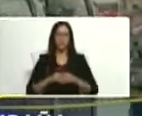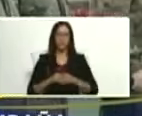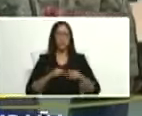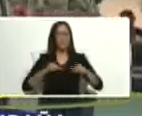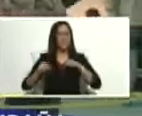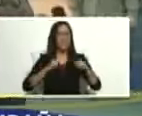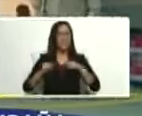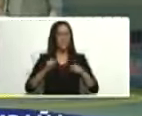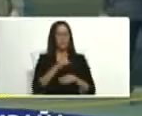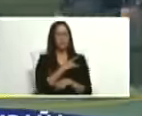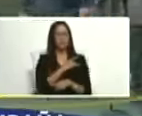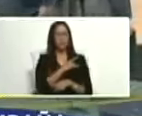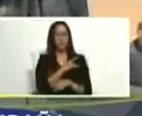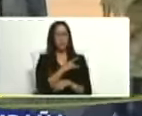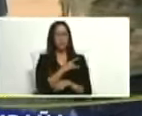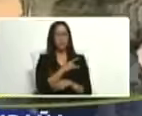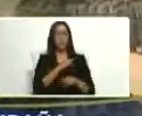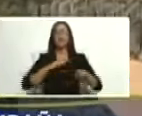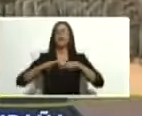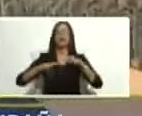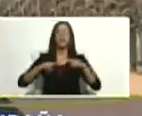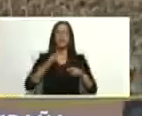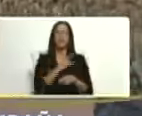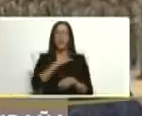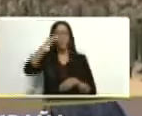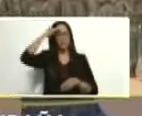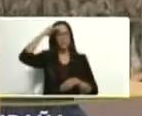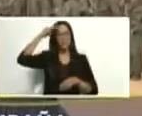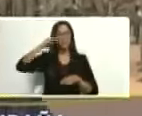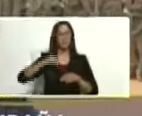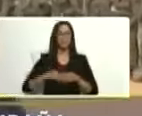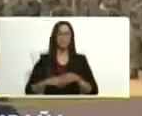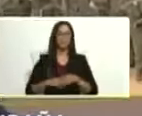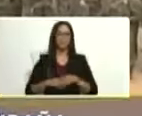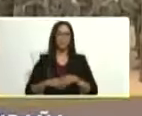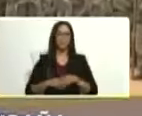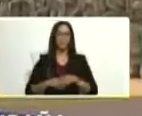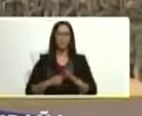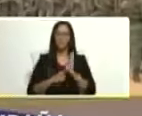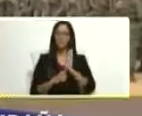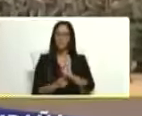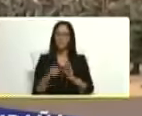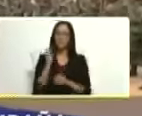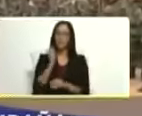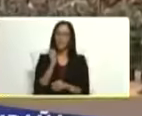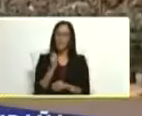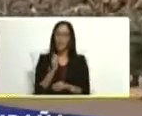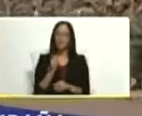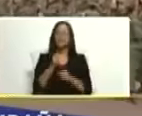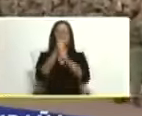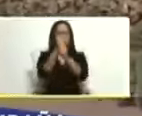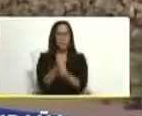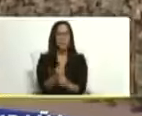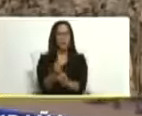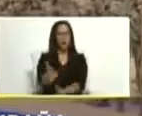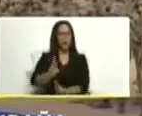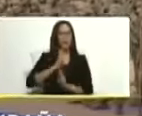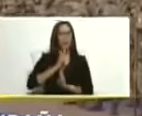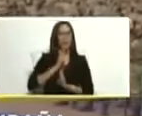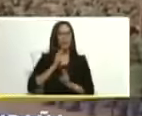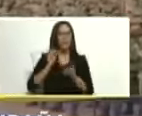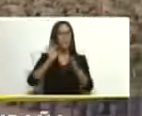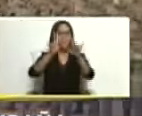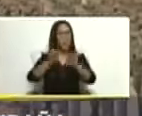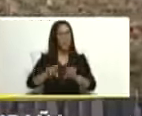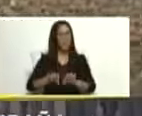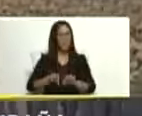Directores de academia, rector de la Universidad Militar, les pongo como tarea y espero su respuesta por escrito